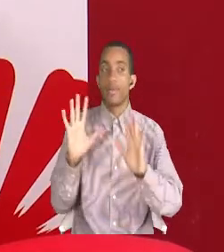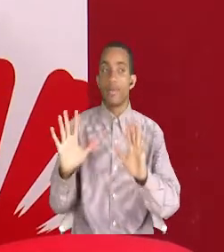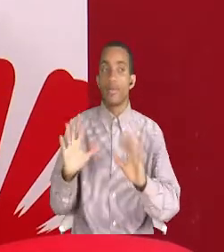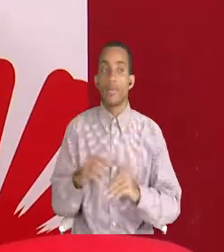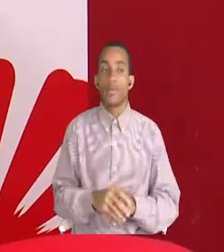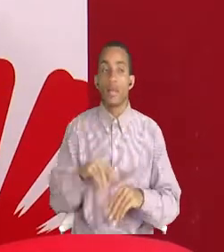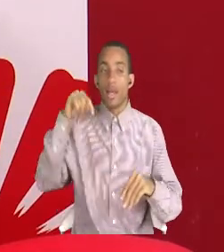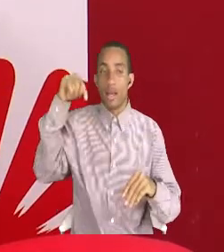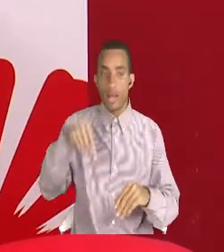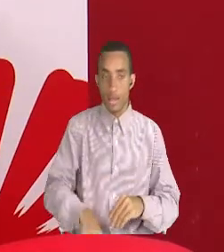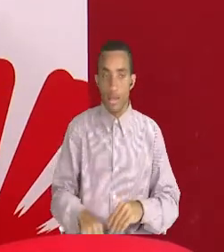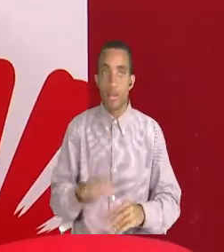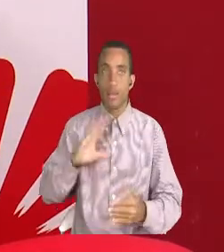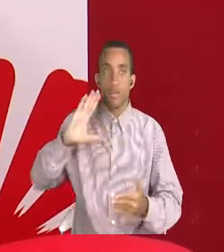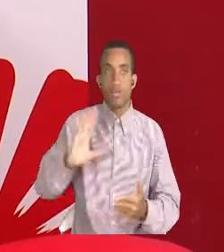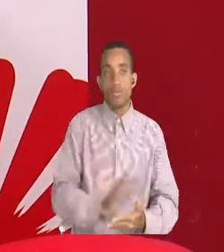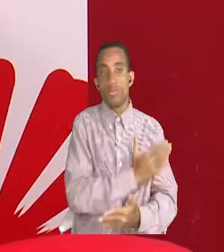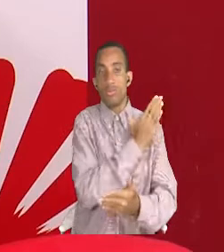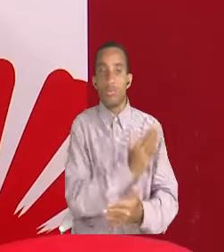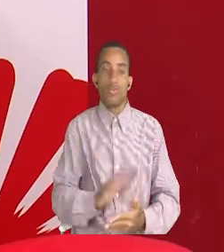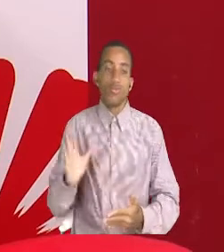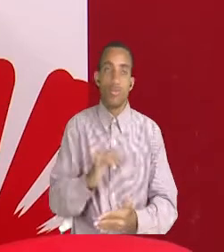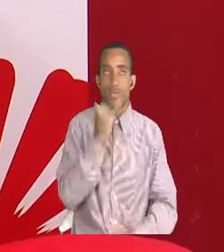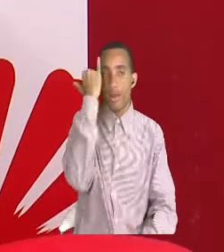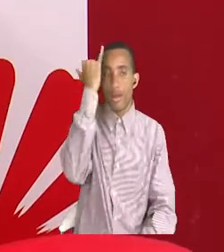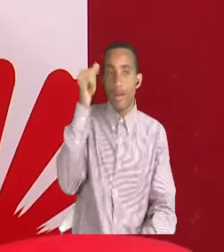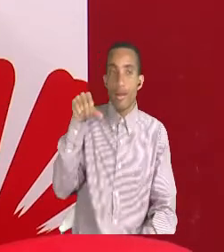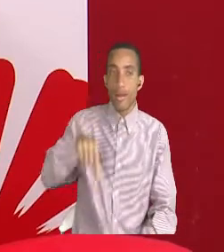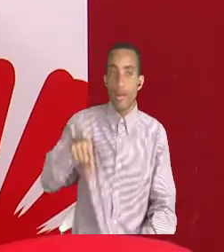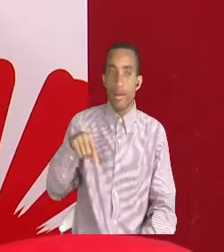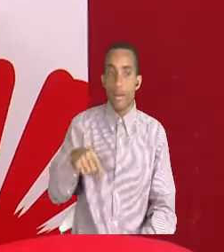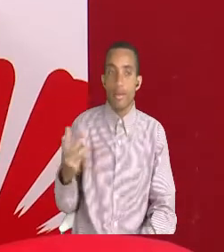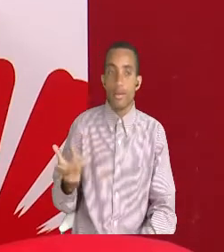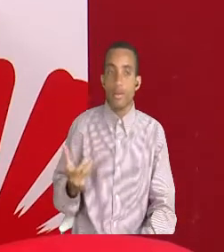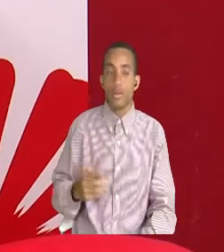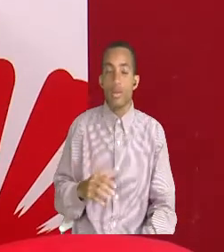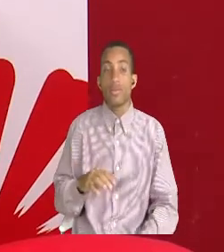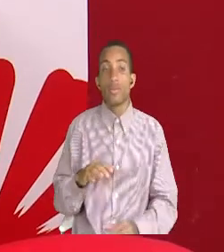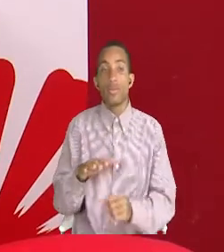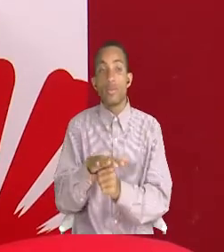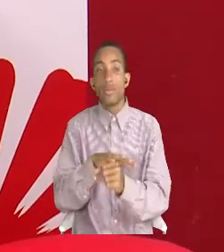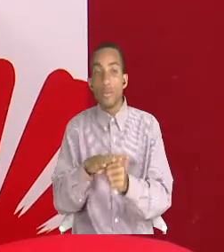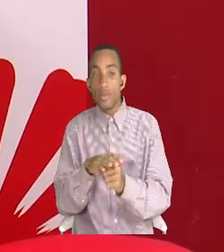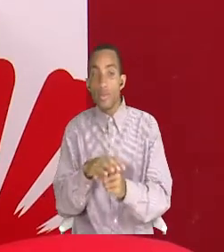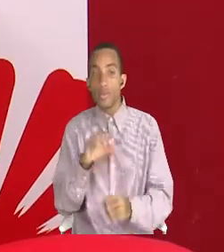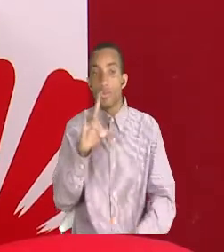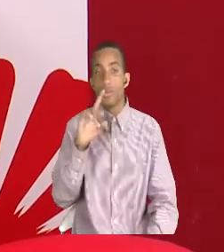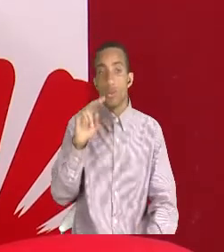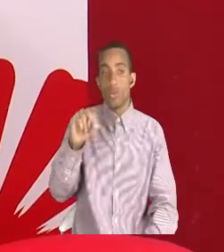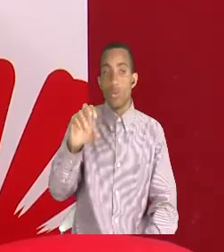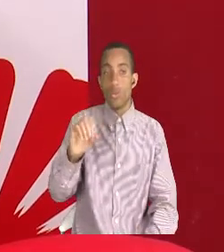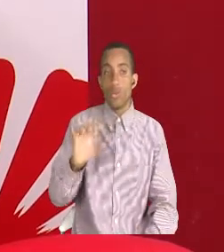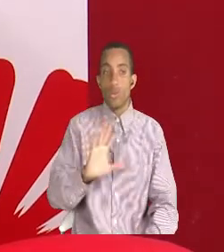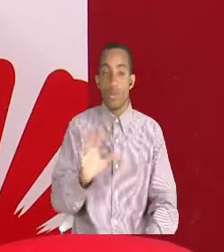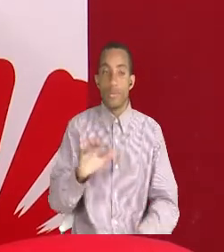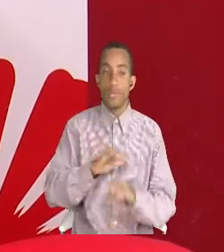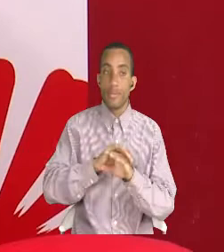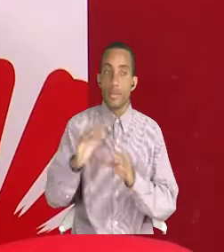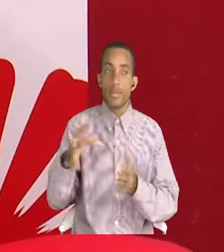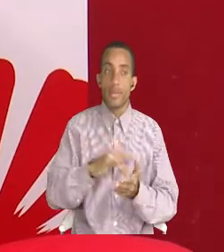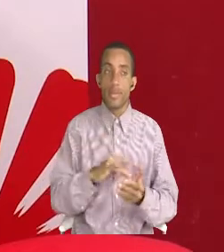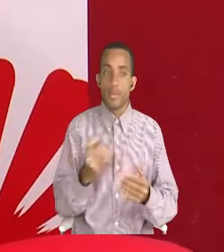en donde nació esta hermosa canción y fue en el sector del 1. Entramos con nuestra invitada Kiara, porque usted siempre me